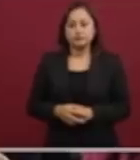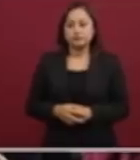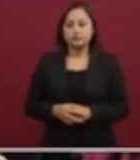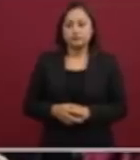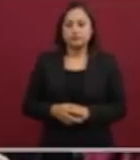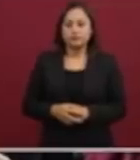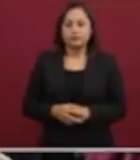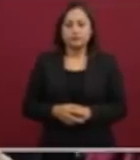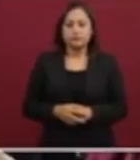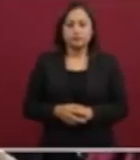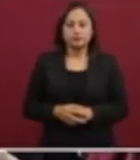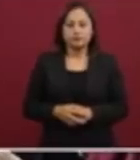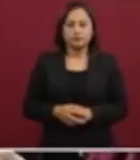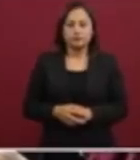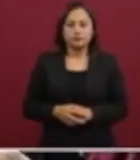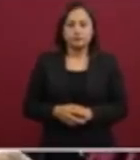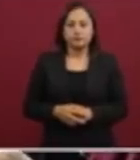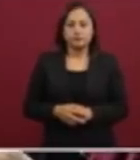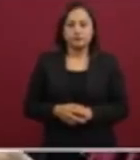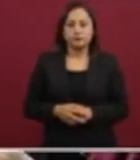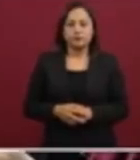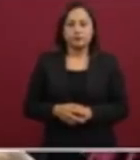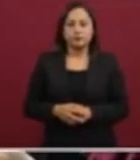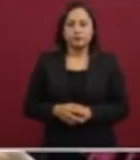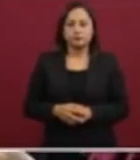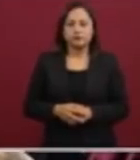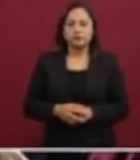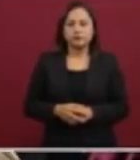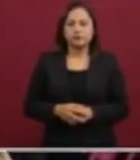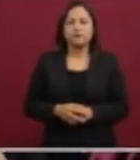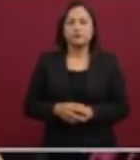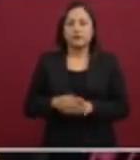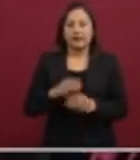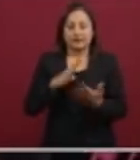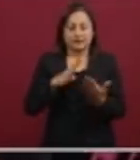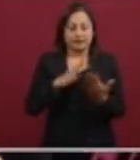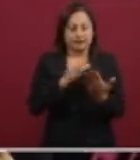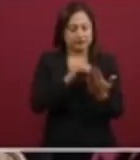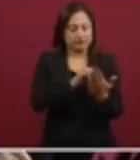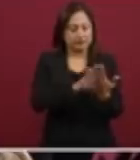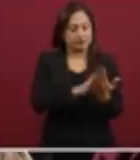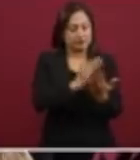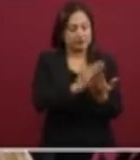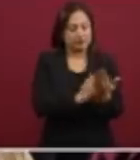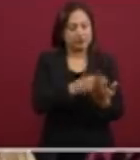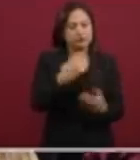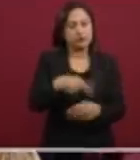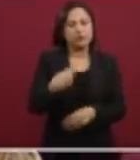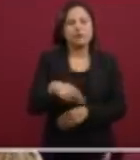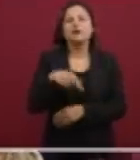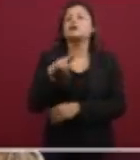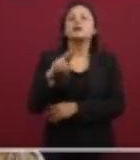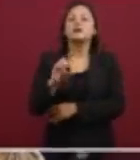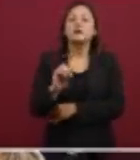compañeros que no encuentro aquí, aquí están sus nombres. Roberto Cruz.